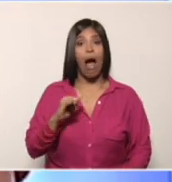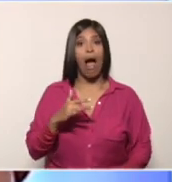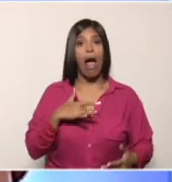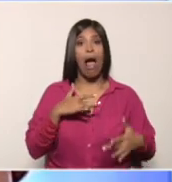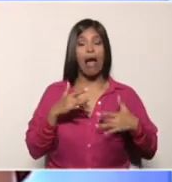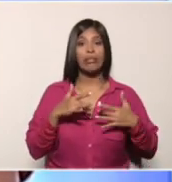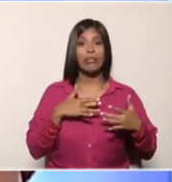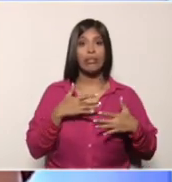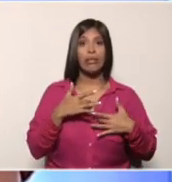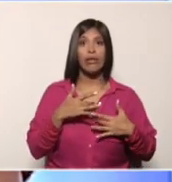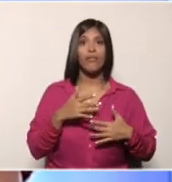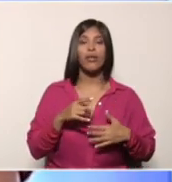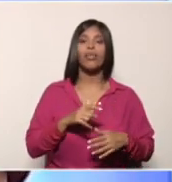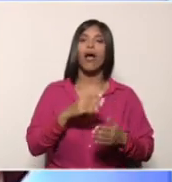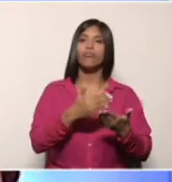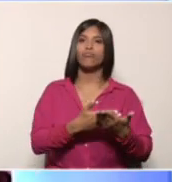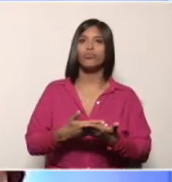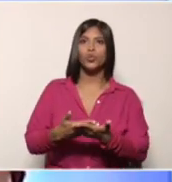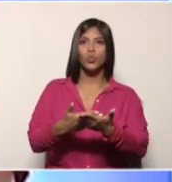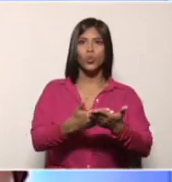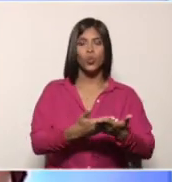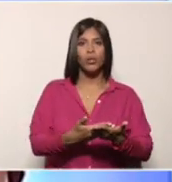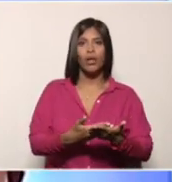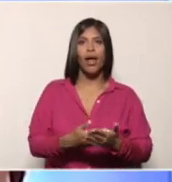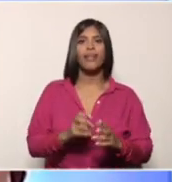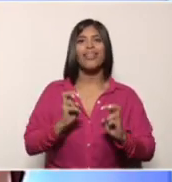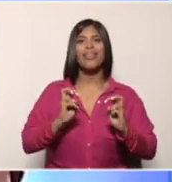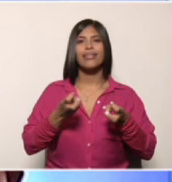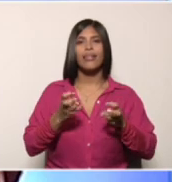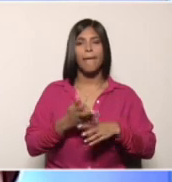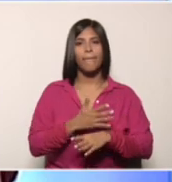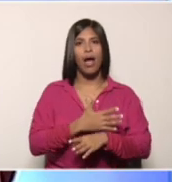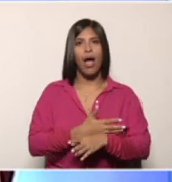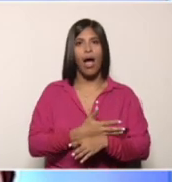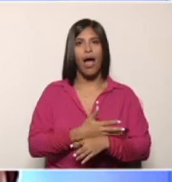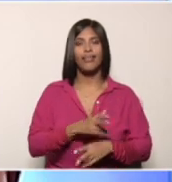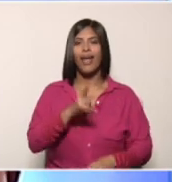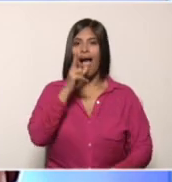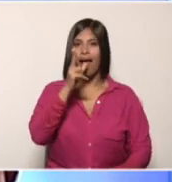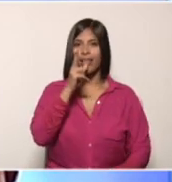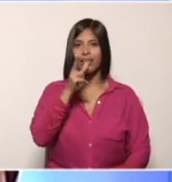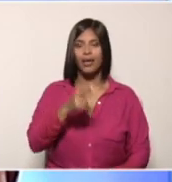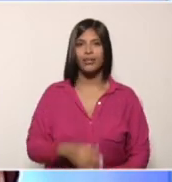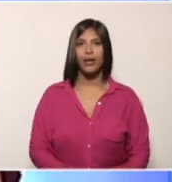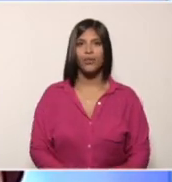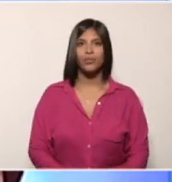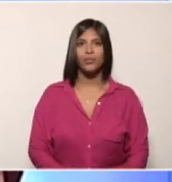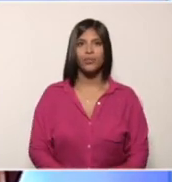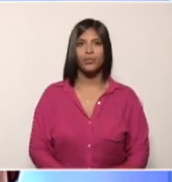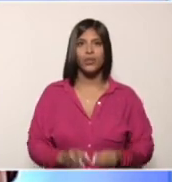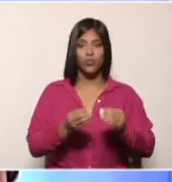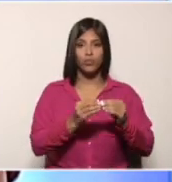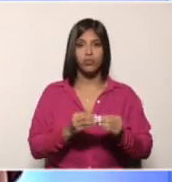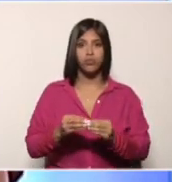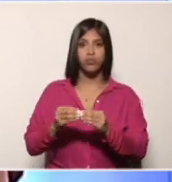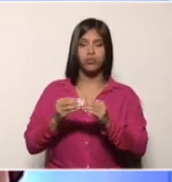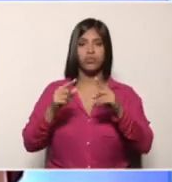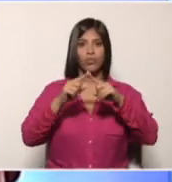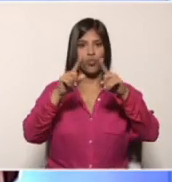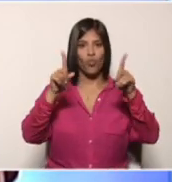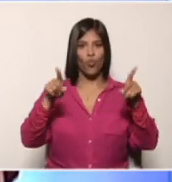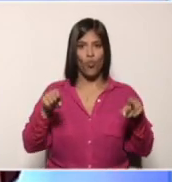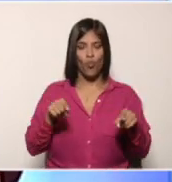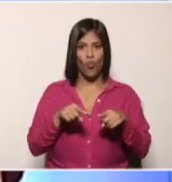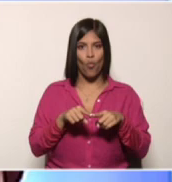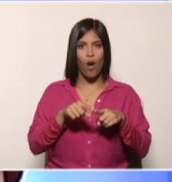una estrategia para nuestros estudiantes en cuanto al tema planteado por el profesor de castellano. Es una elaboración de un cuadro sinóptico que